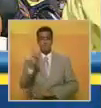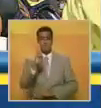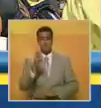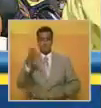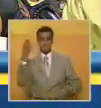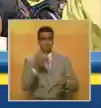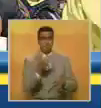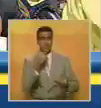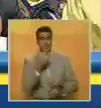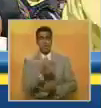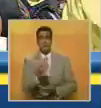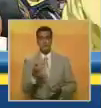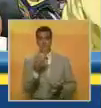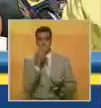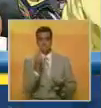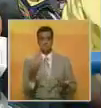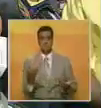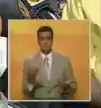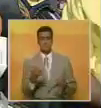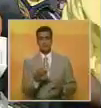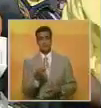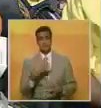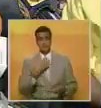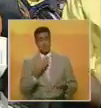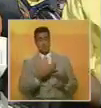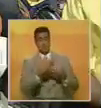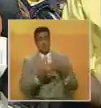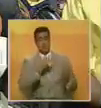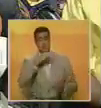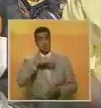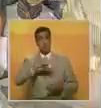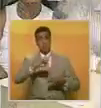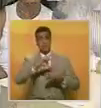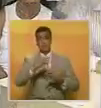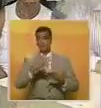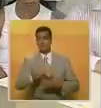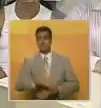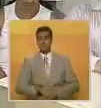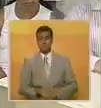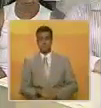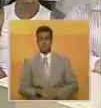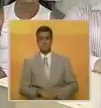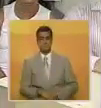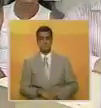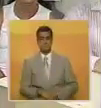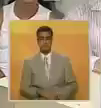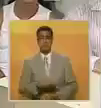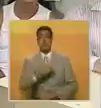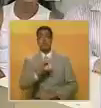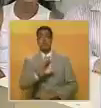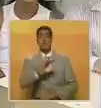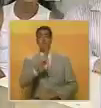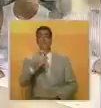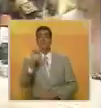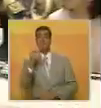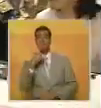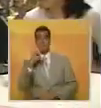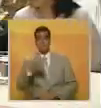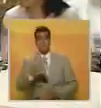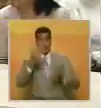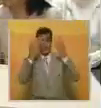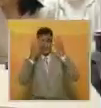criminalizar a las víctimas. Eso no tiene precedente en la historia de América Latina. COFAPVIC pide la presencia de expertos